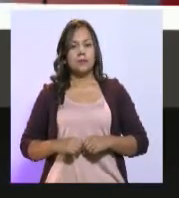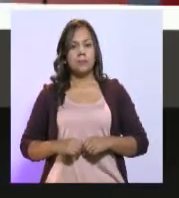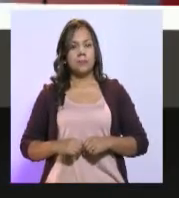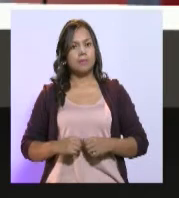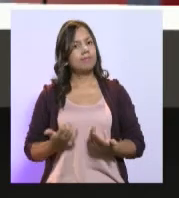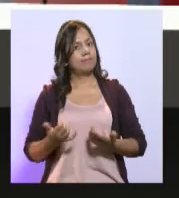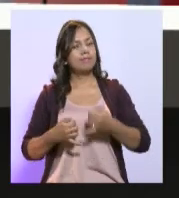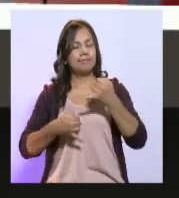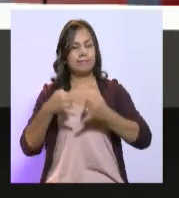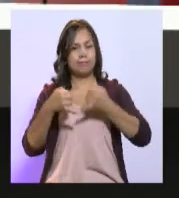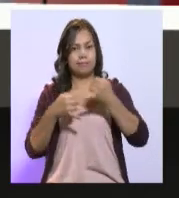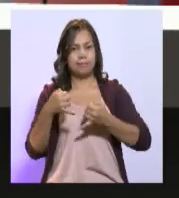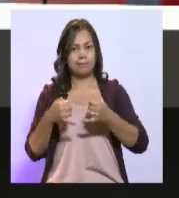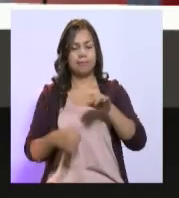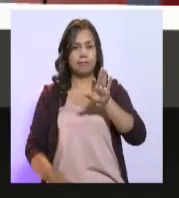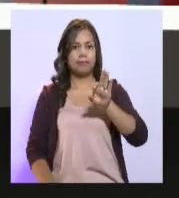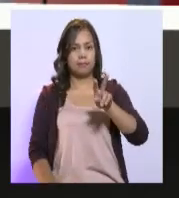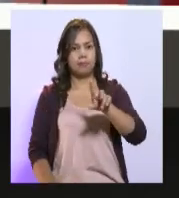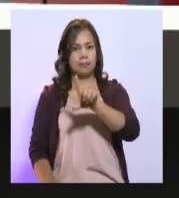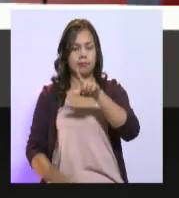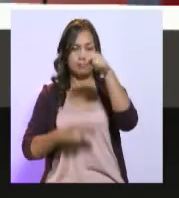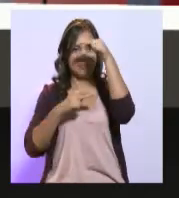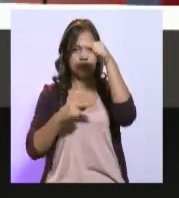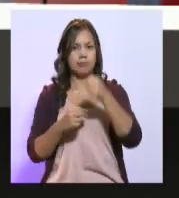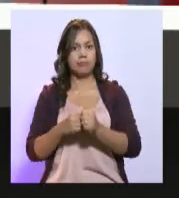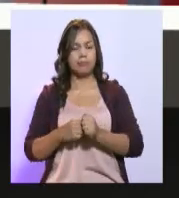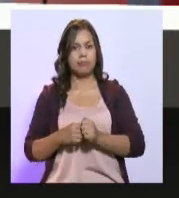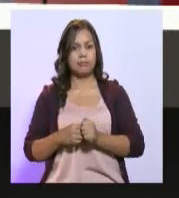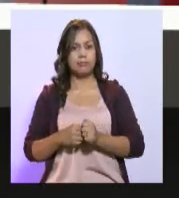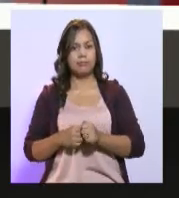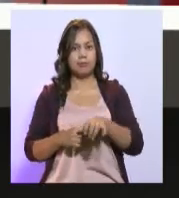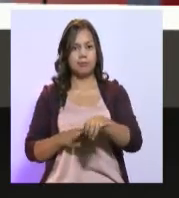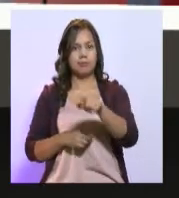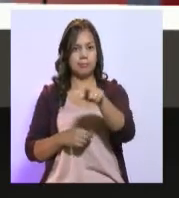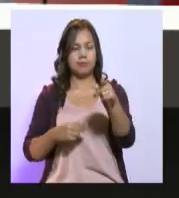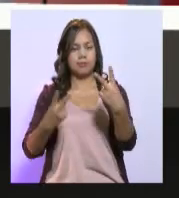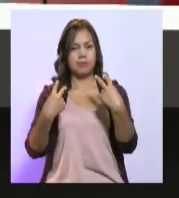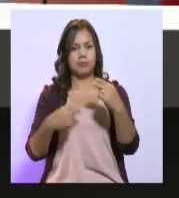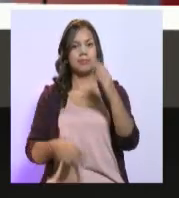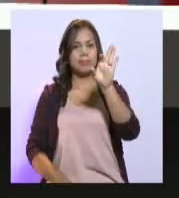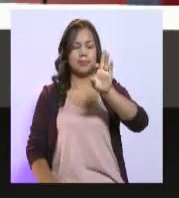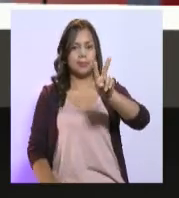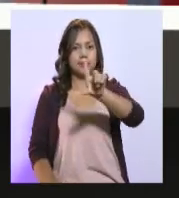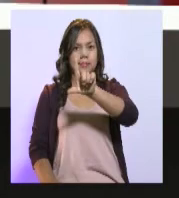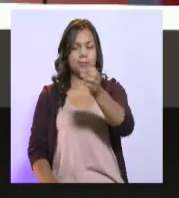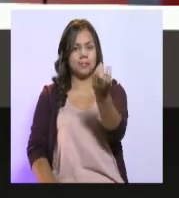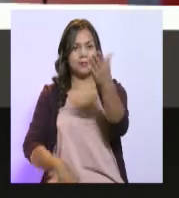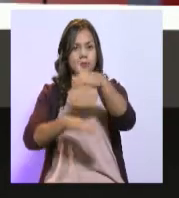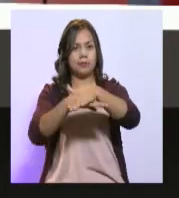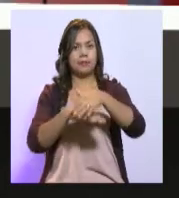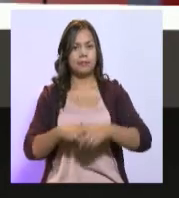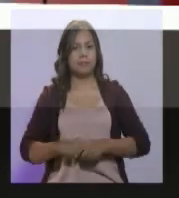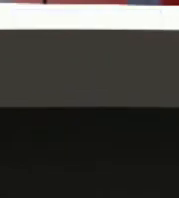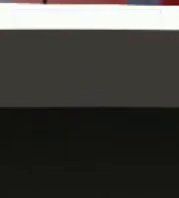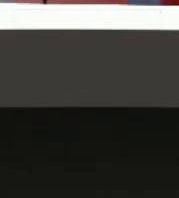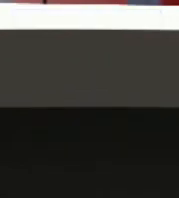Y así llegamos a la parte final de la emisión central de TVL Noticias. Sigan en la sintonía de la Televisión Legislativa. Buenas tardes.